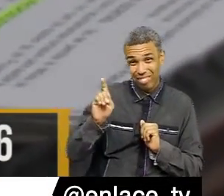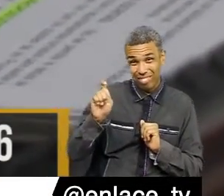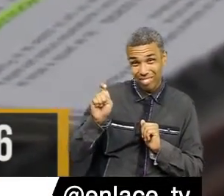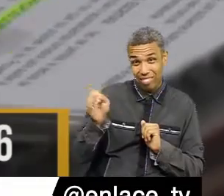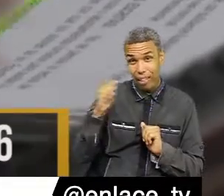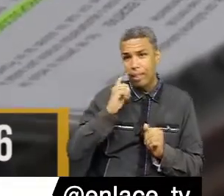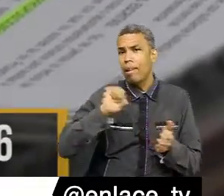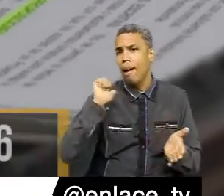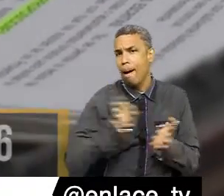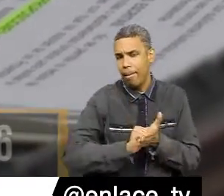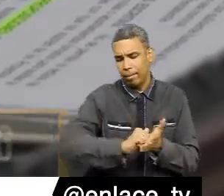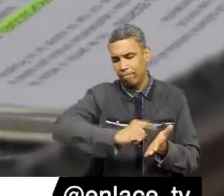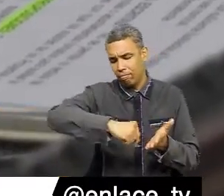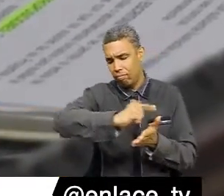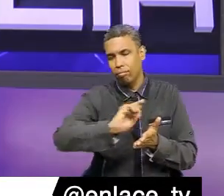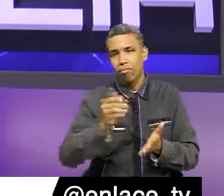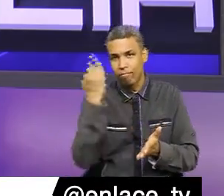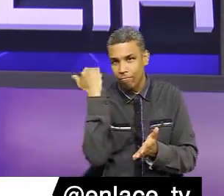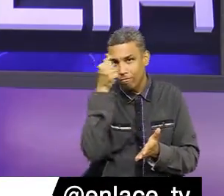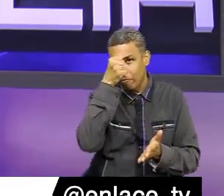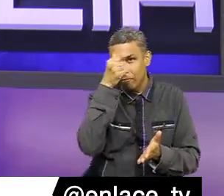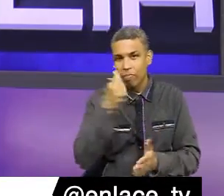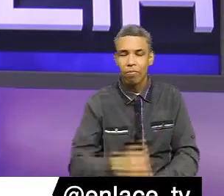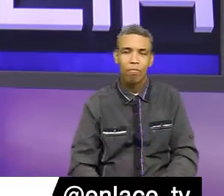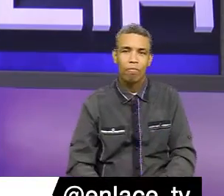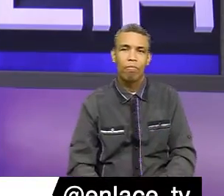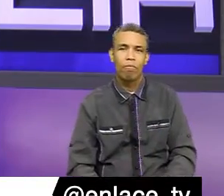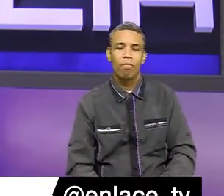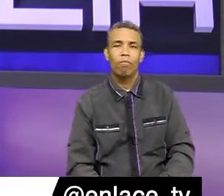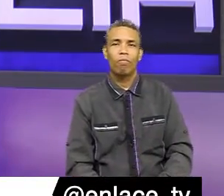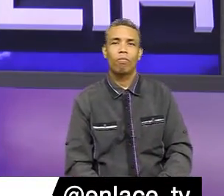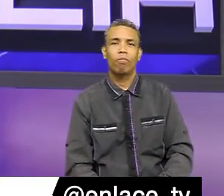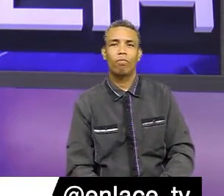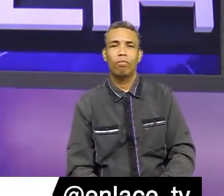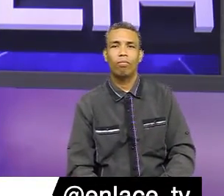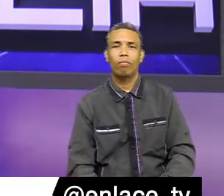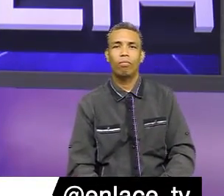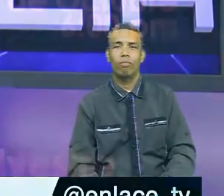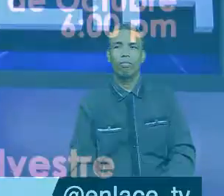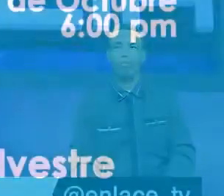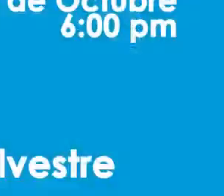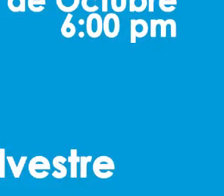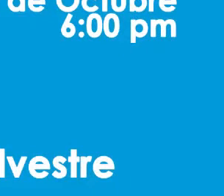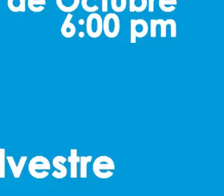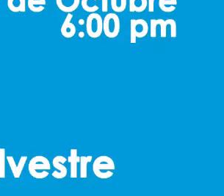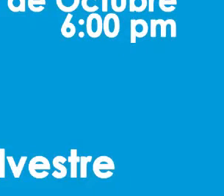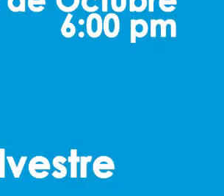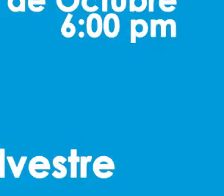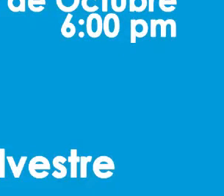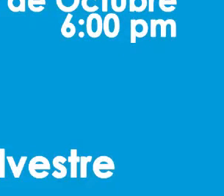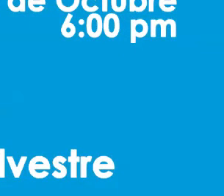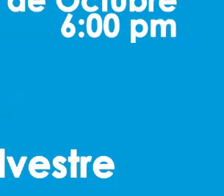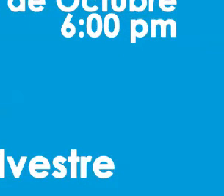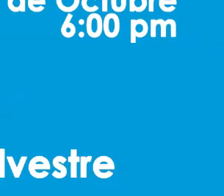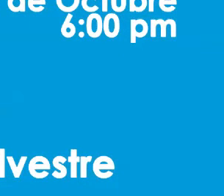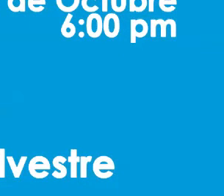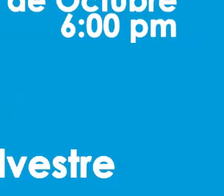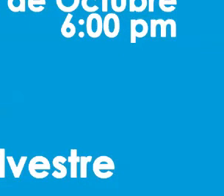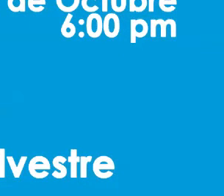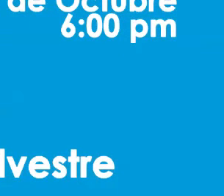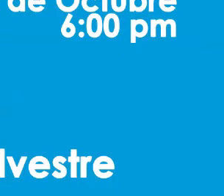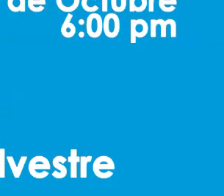este jueves 27 de octubre. Unión Oriente invita a los conversatorios Tolerancia y Convivencia este lunes